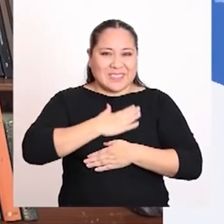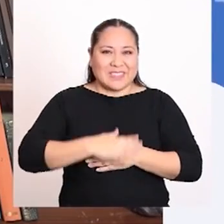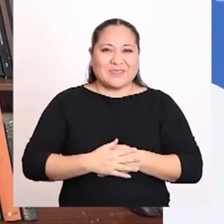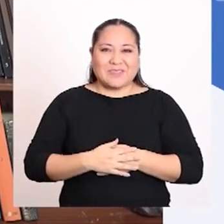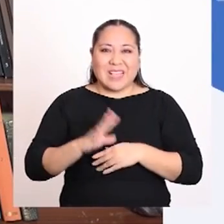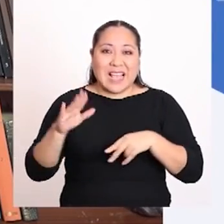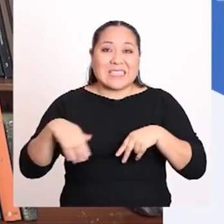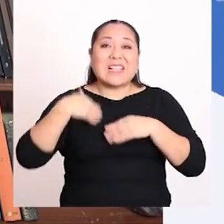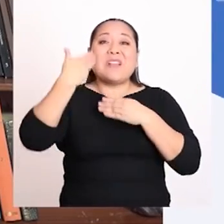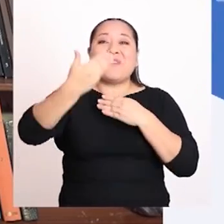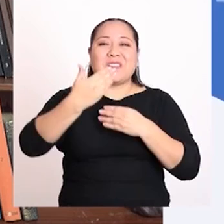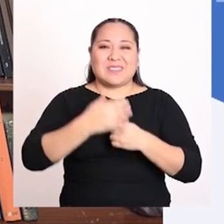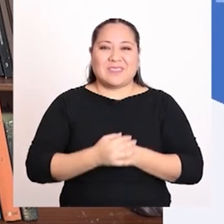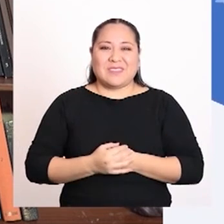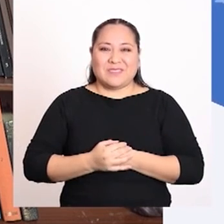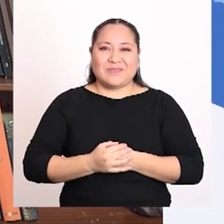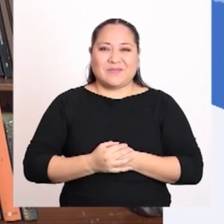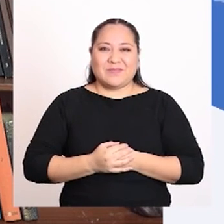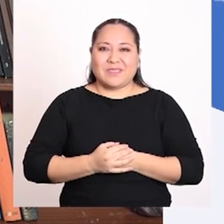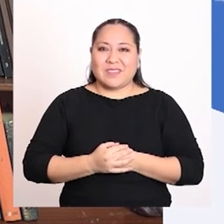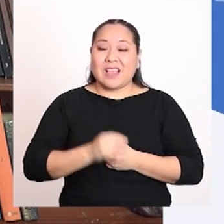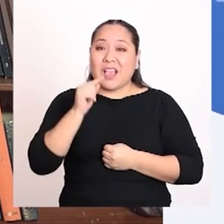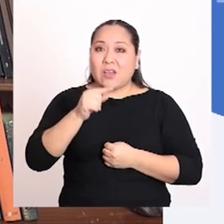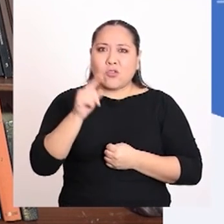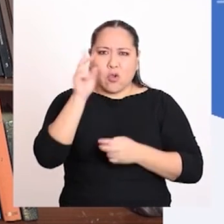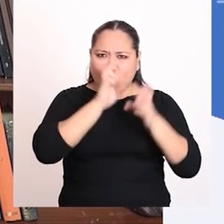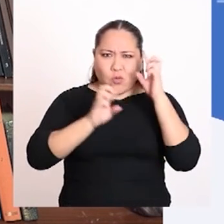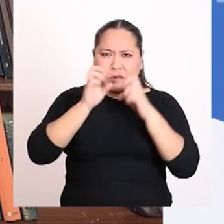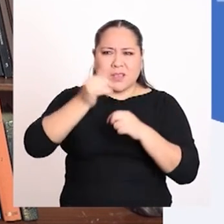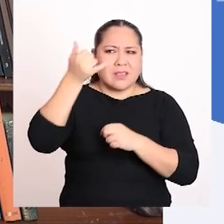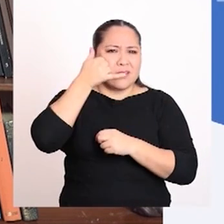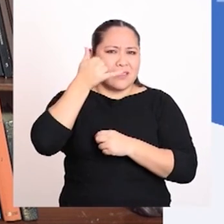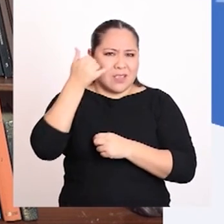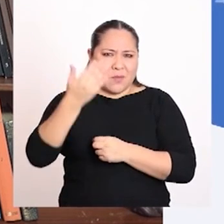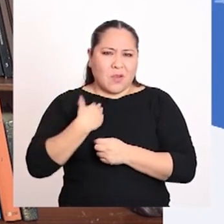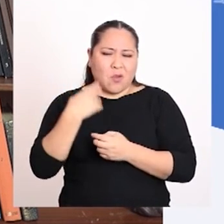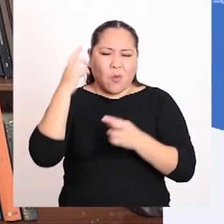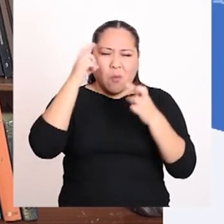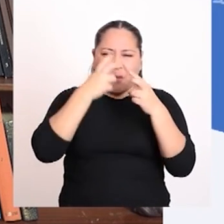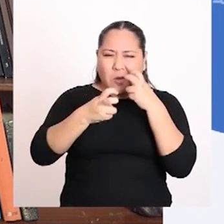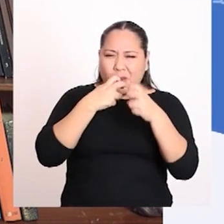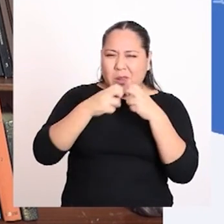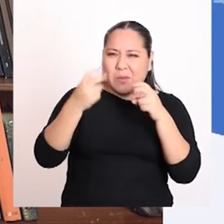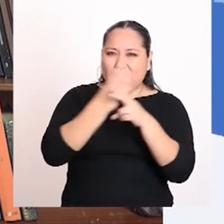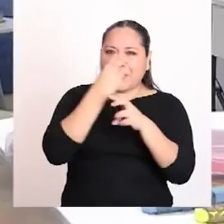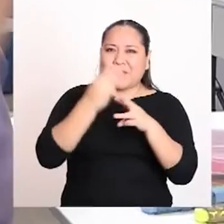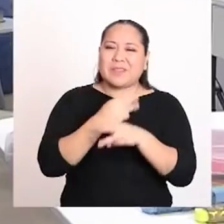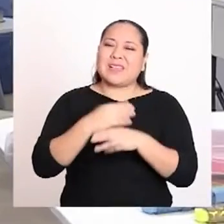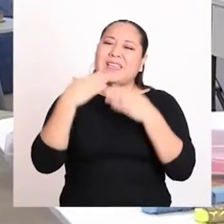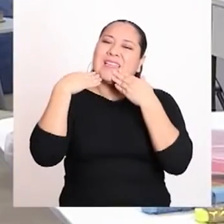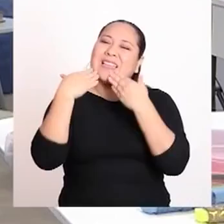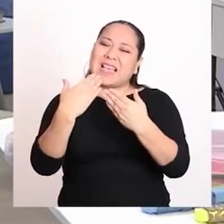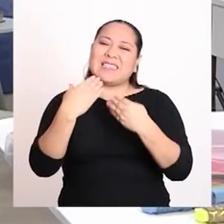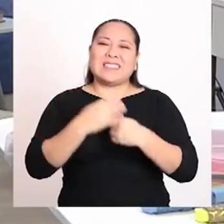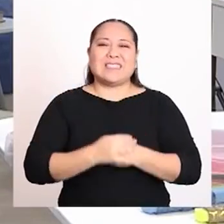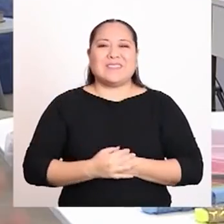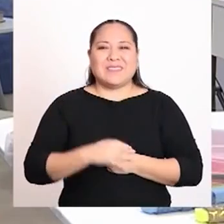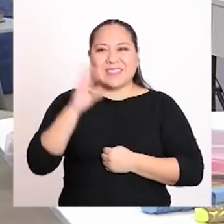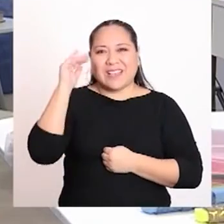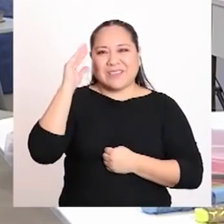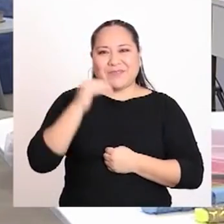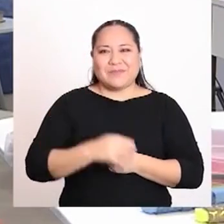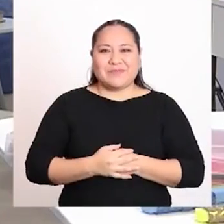gusto. Hasta la próxima. No dudes en llamar cuando tengas algún problema matemático. Muchas